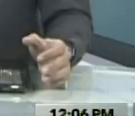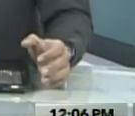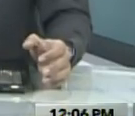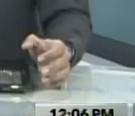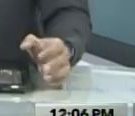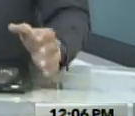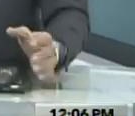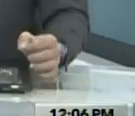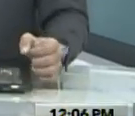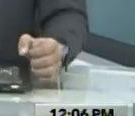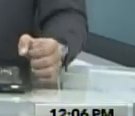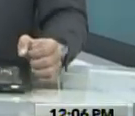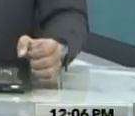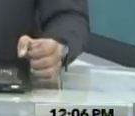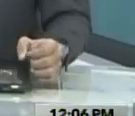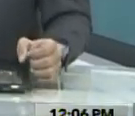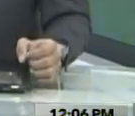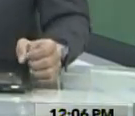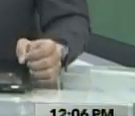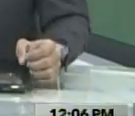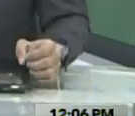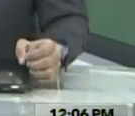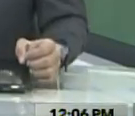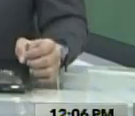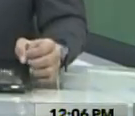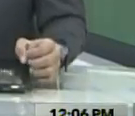2017, tal cual como lo dijiste, Verónica, ya está Oliver Yaguarán.